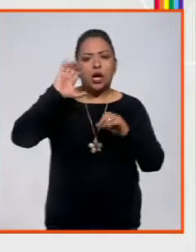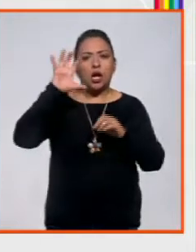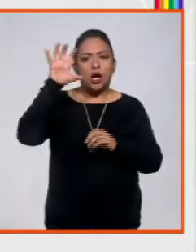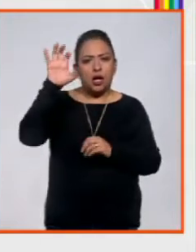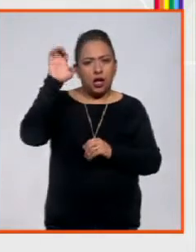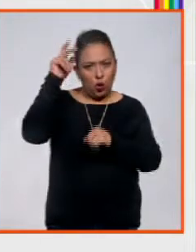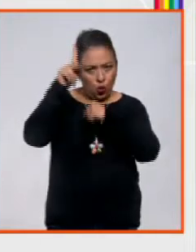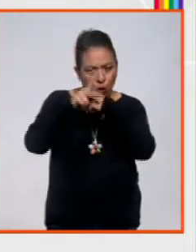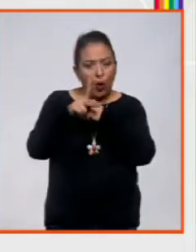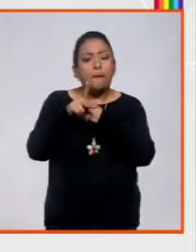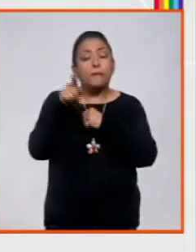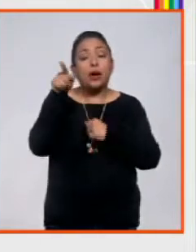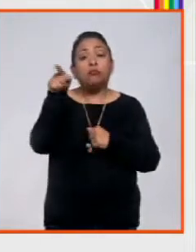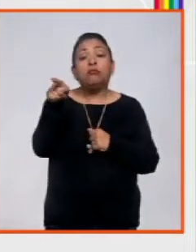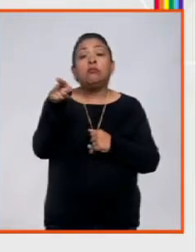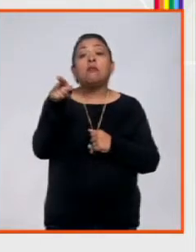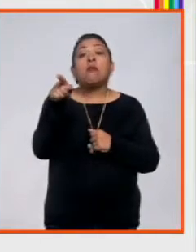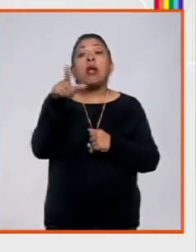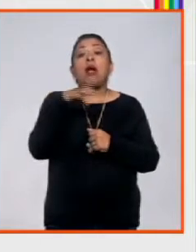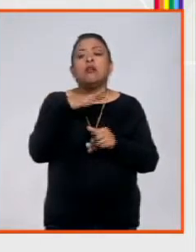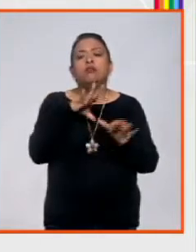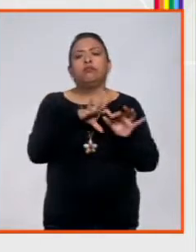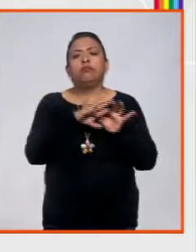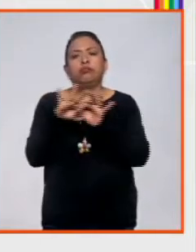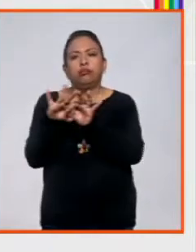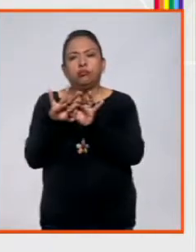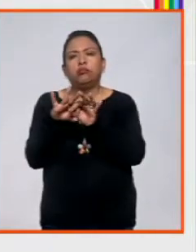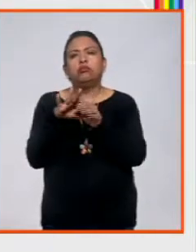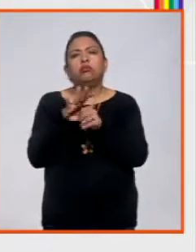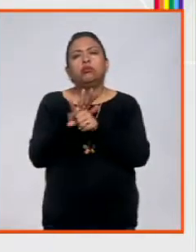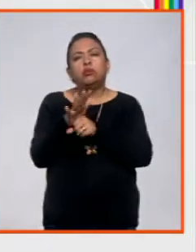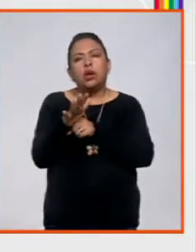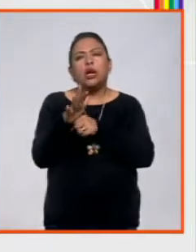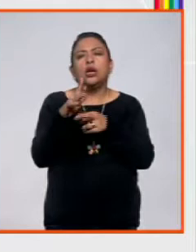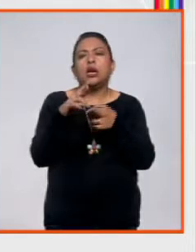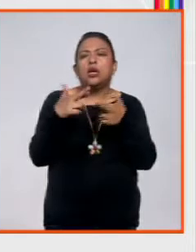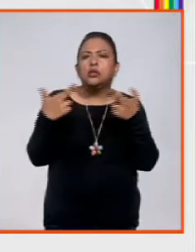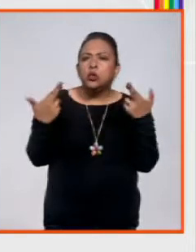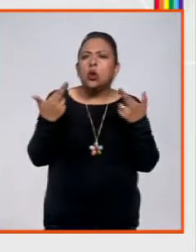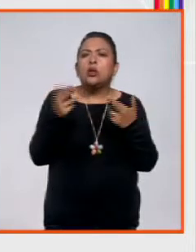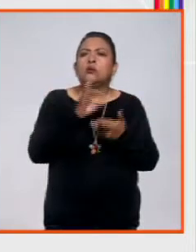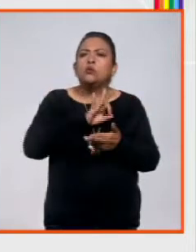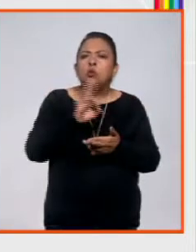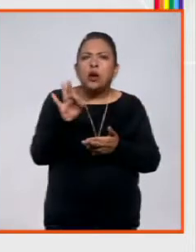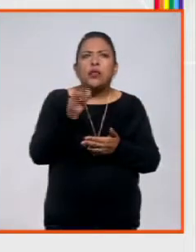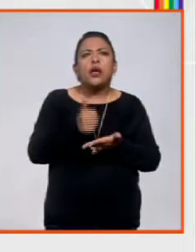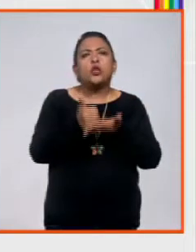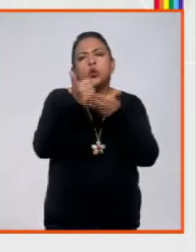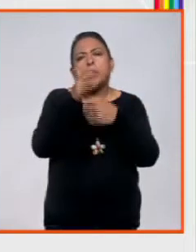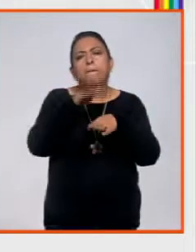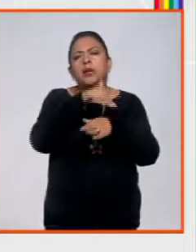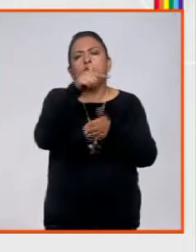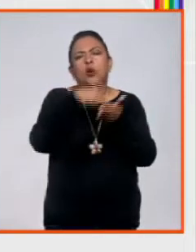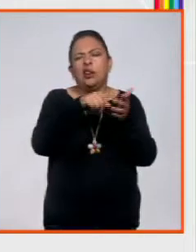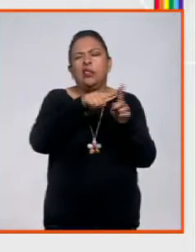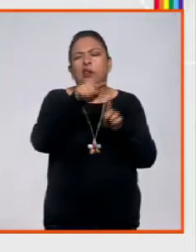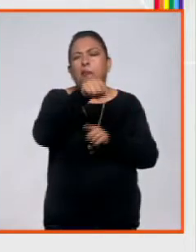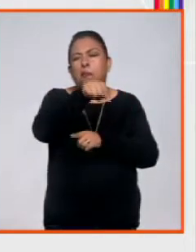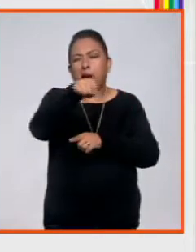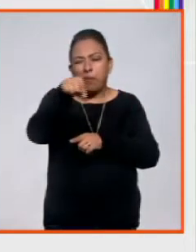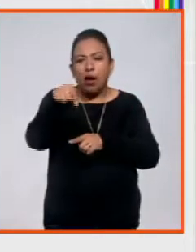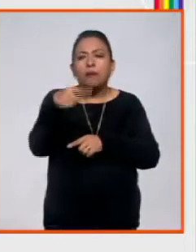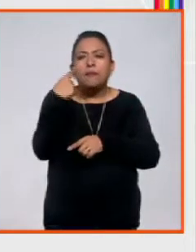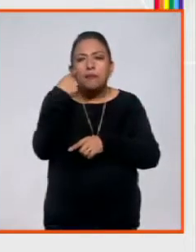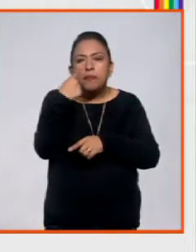partir de los lazos que permiten especialmente en ciertos lugares en donde ha